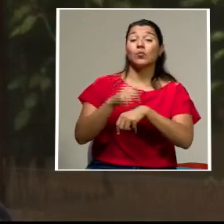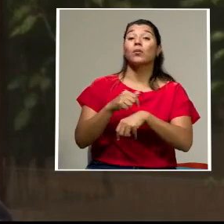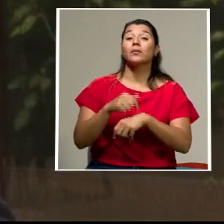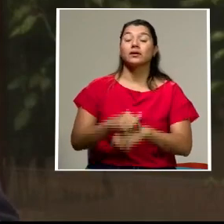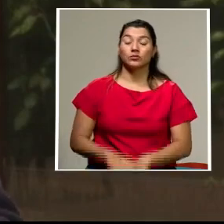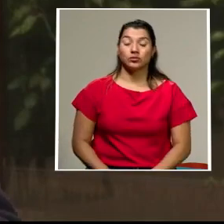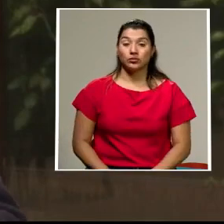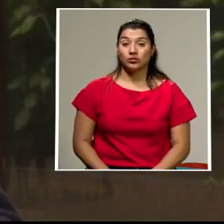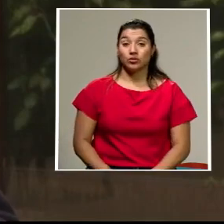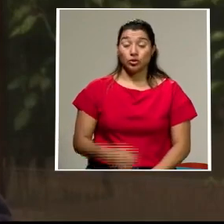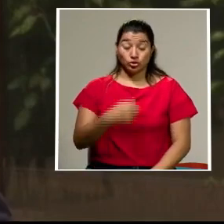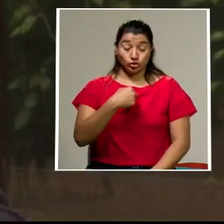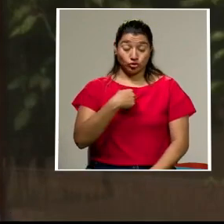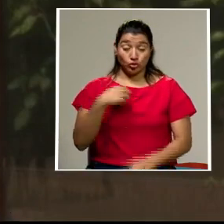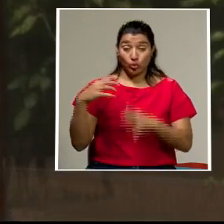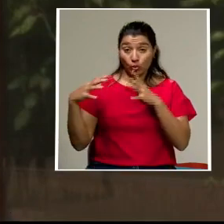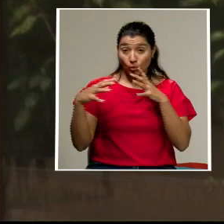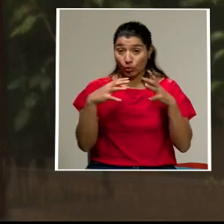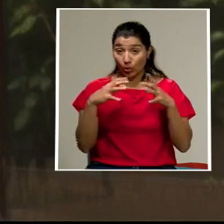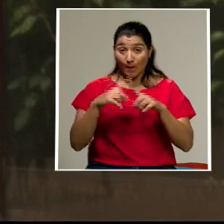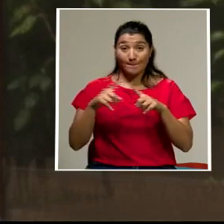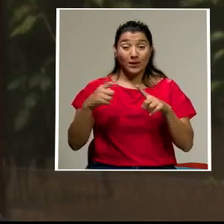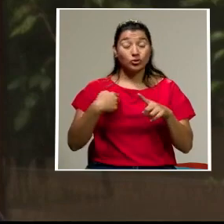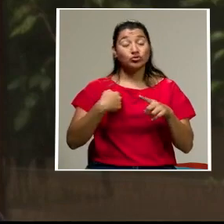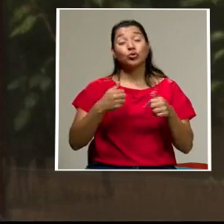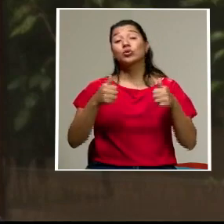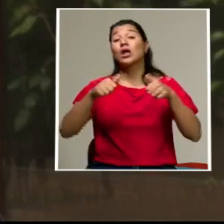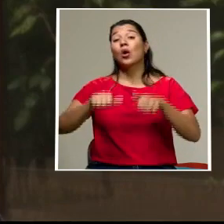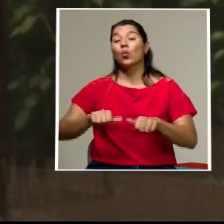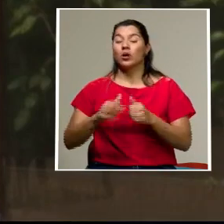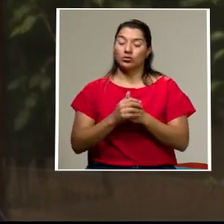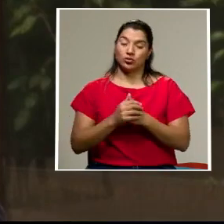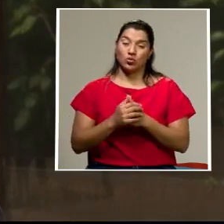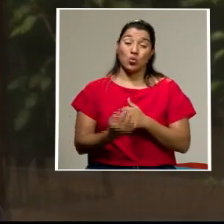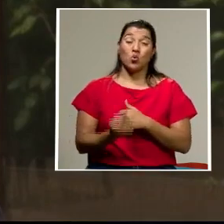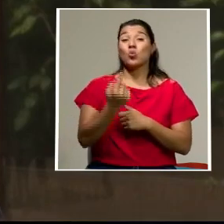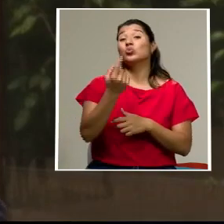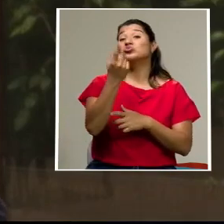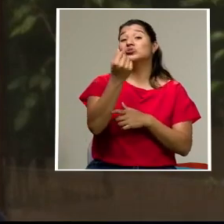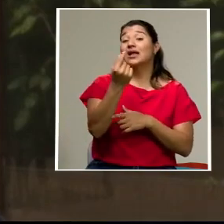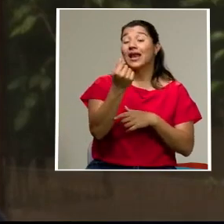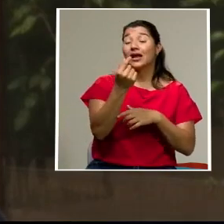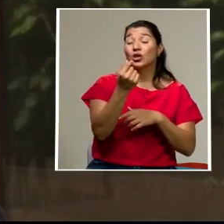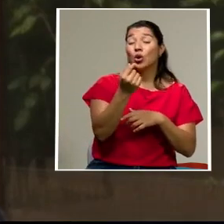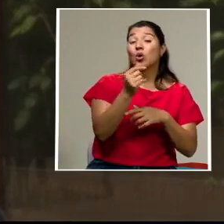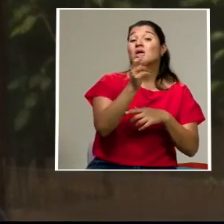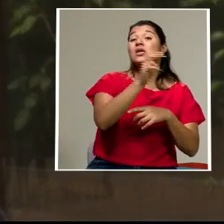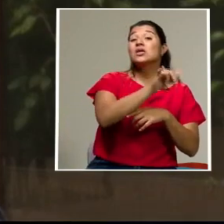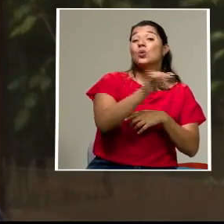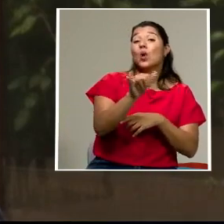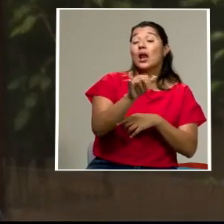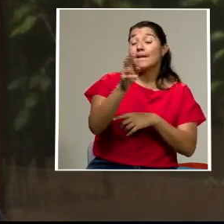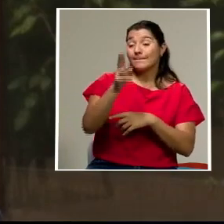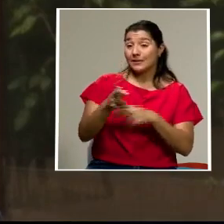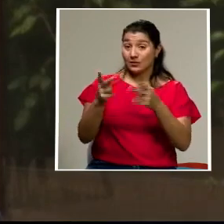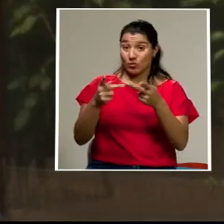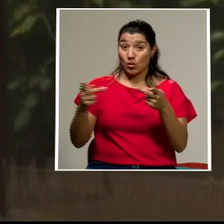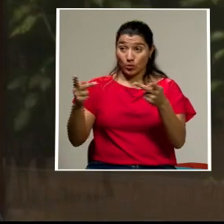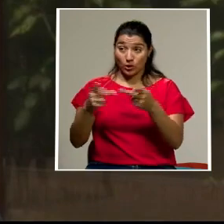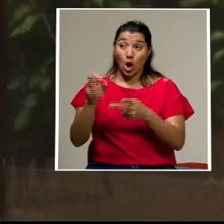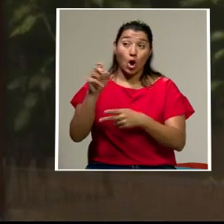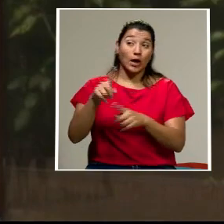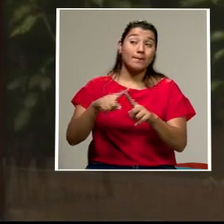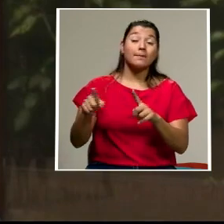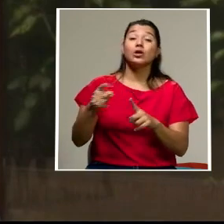digamos, yo cumplo, pero yo me pongo de acuerdo a decir, un salario global, pero el que nosotros digamos. Y